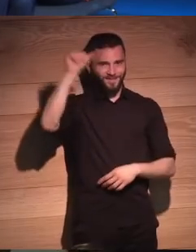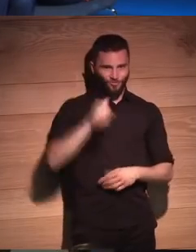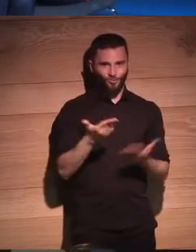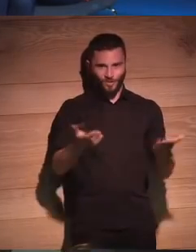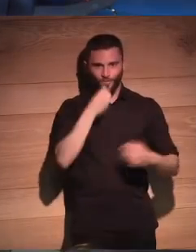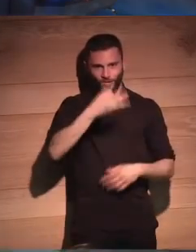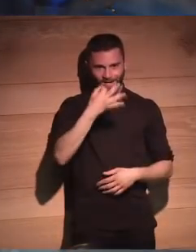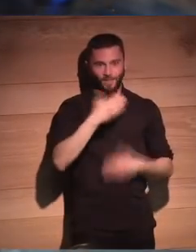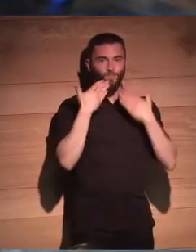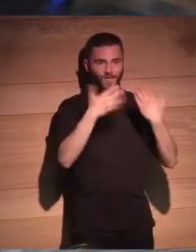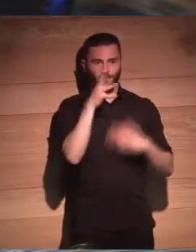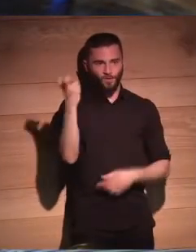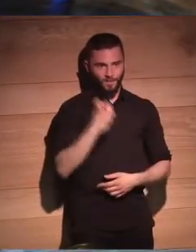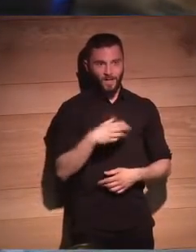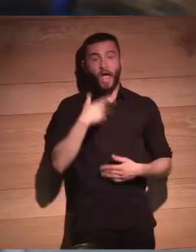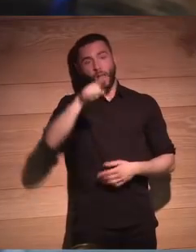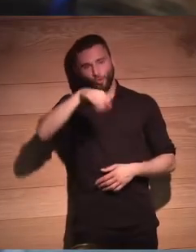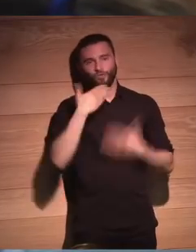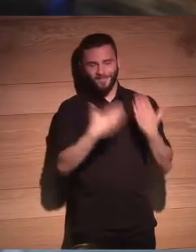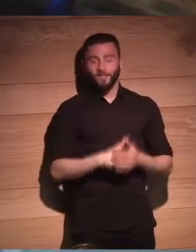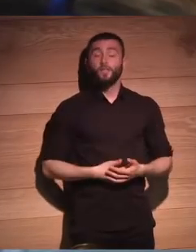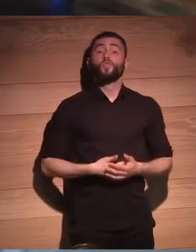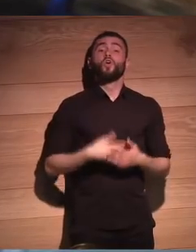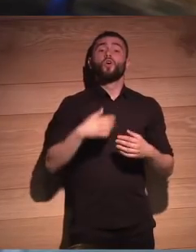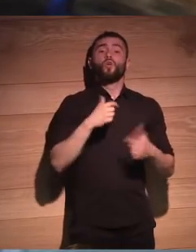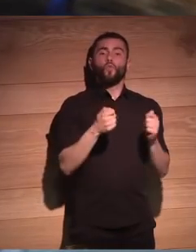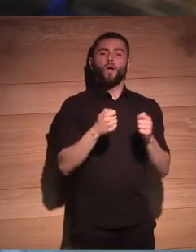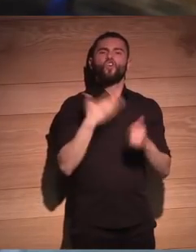hola. Muchísimas gracias por venir. Bueno, a vosotros. ¿Por qué la importancia del videojuego?